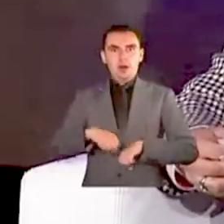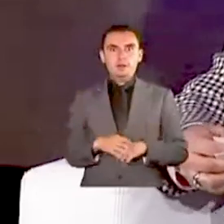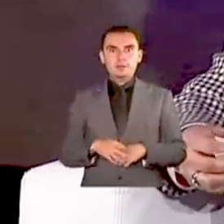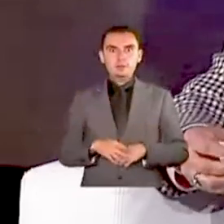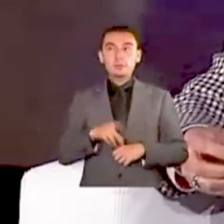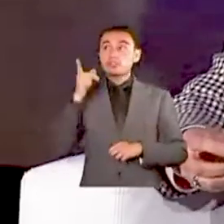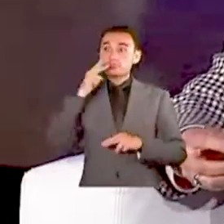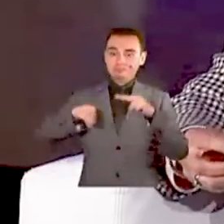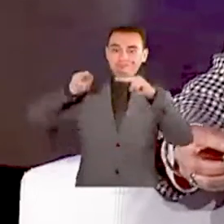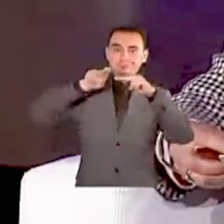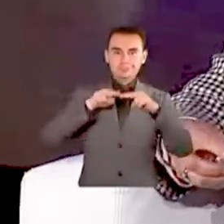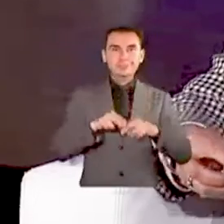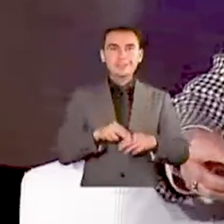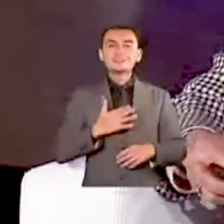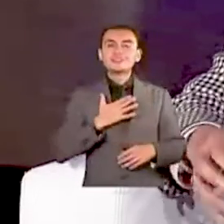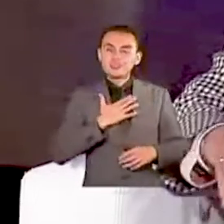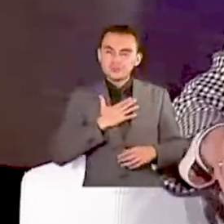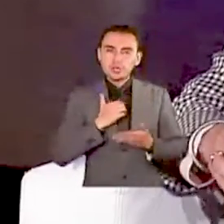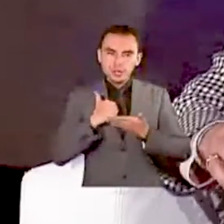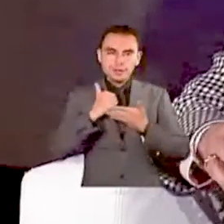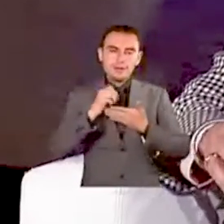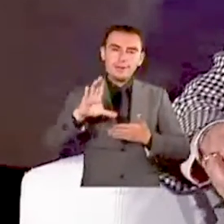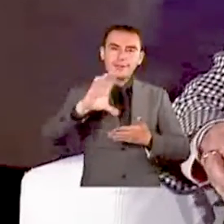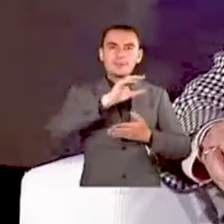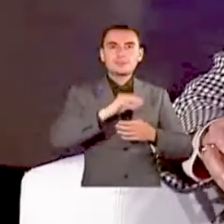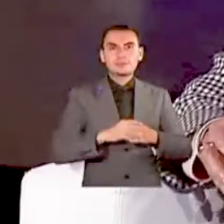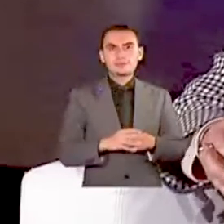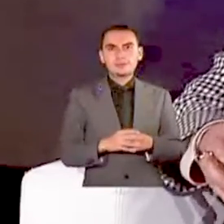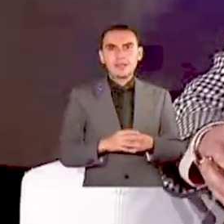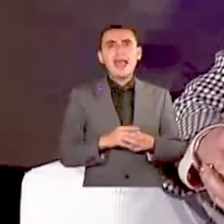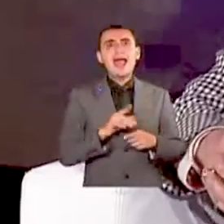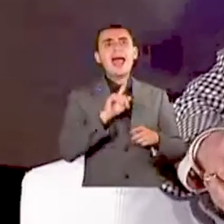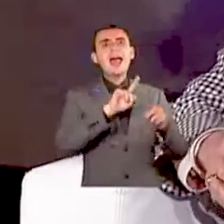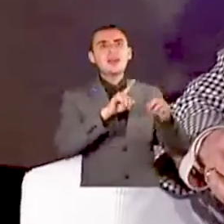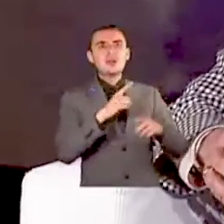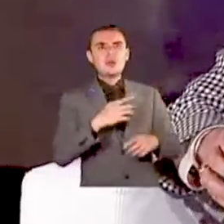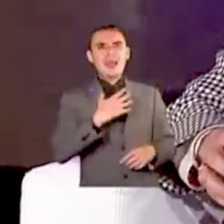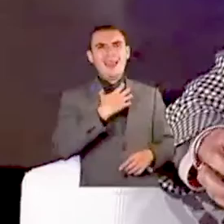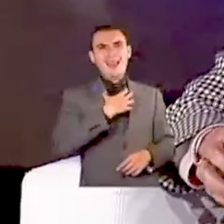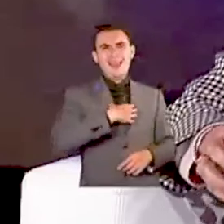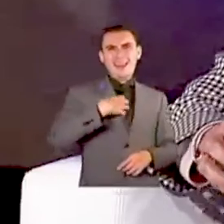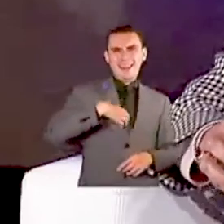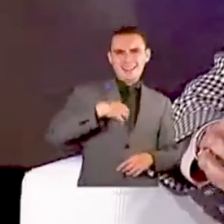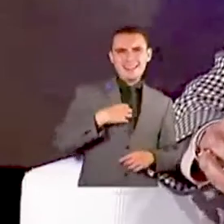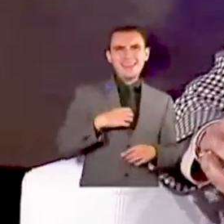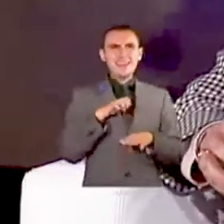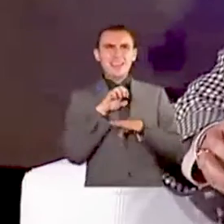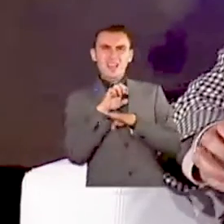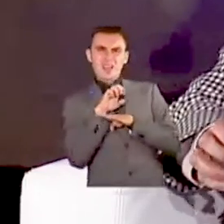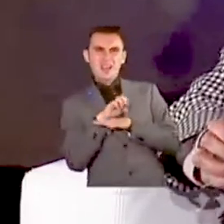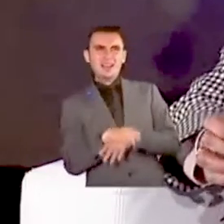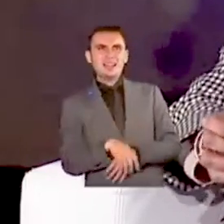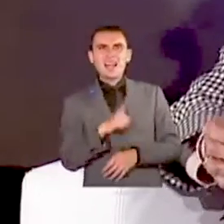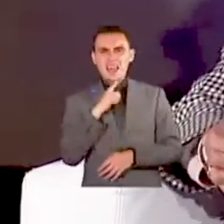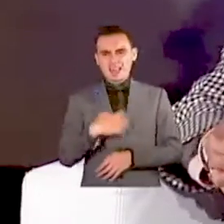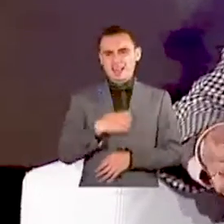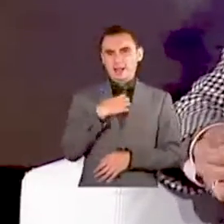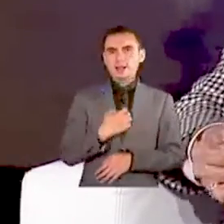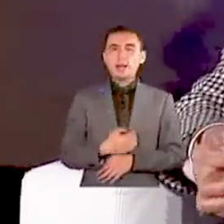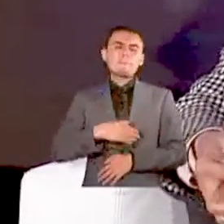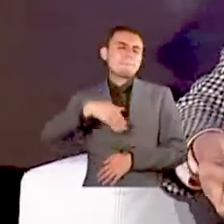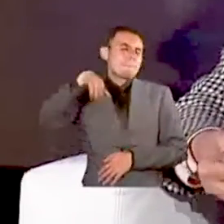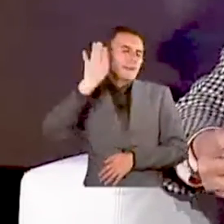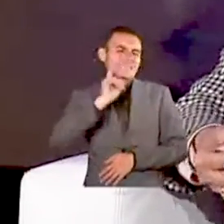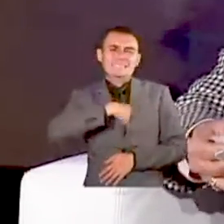como nosotros les apoyamos a todos. Hemos tenido quejas de Argentina, de Ecuador, las mayores son de España porque